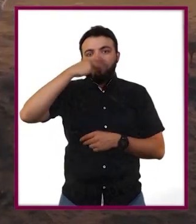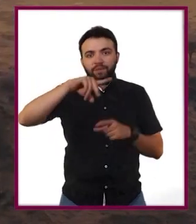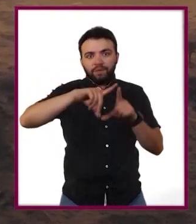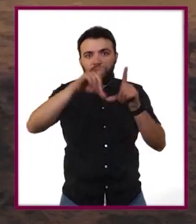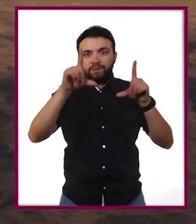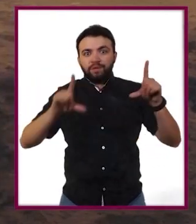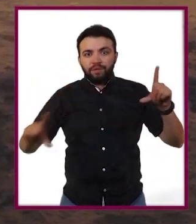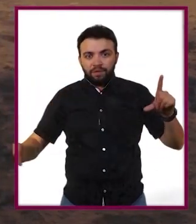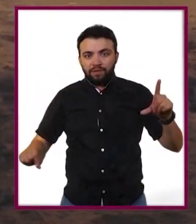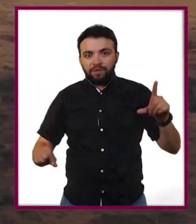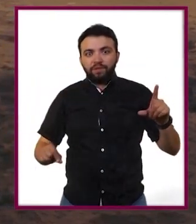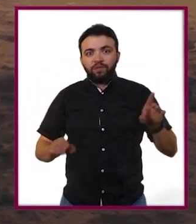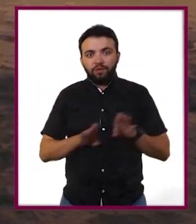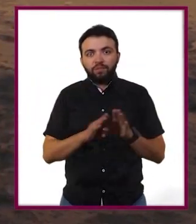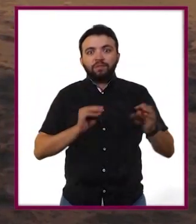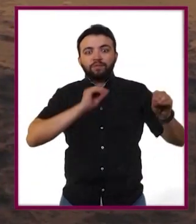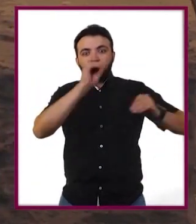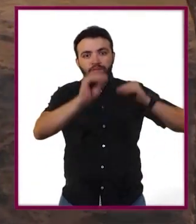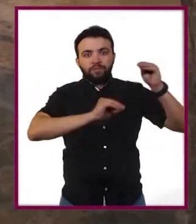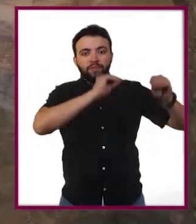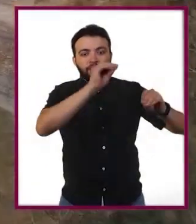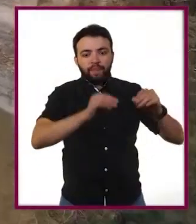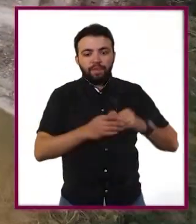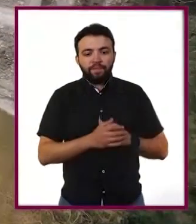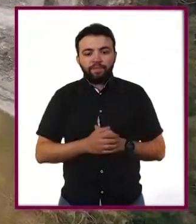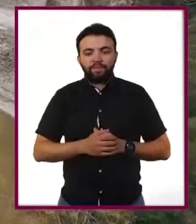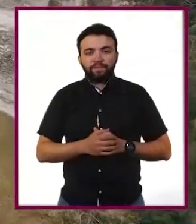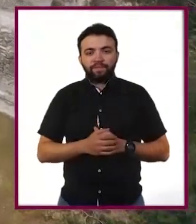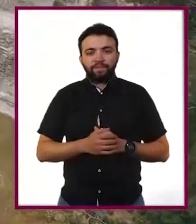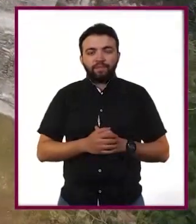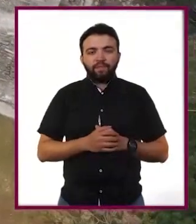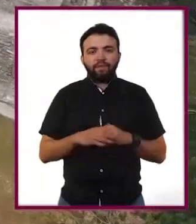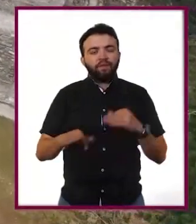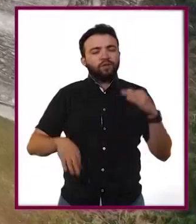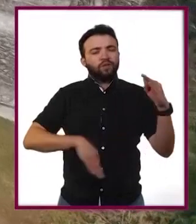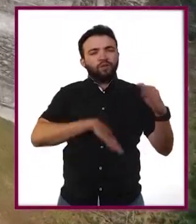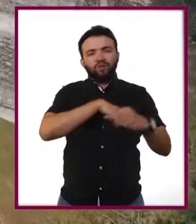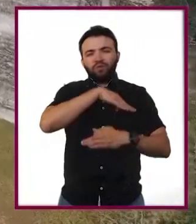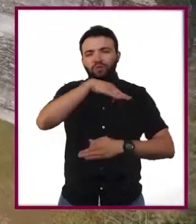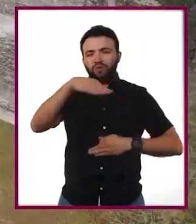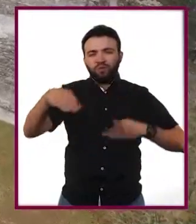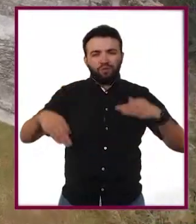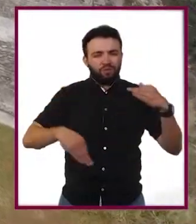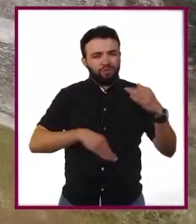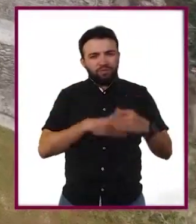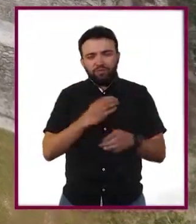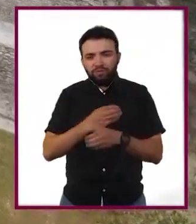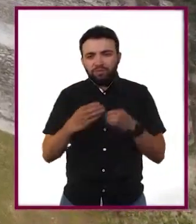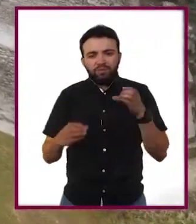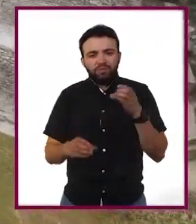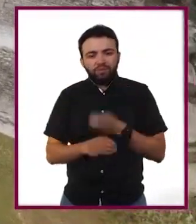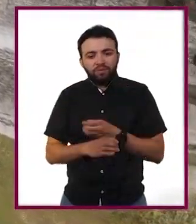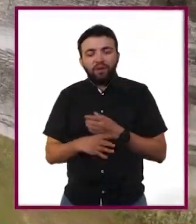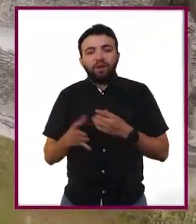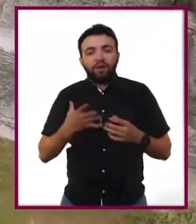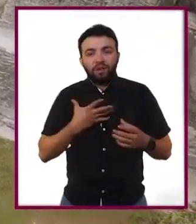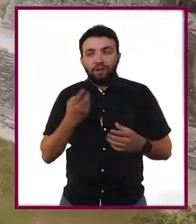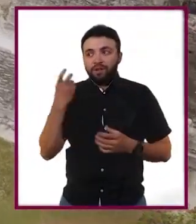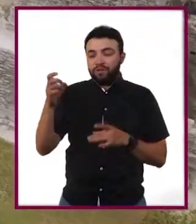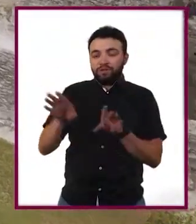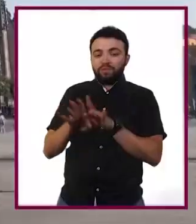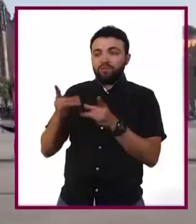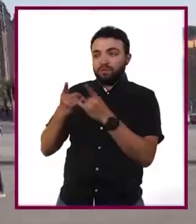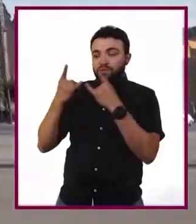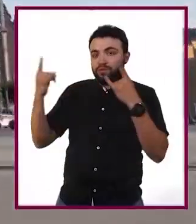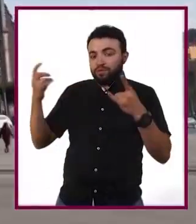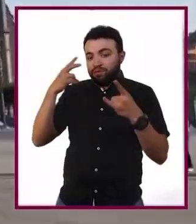las Américas. Toda obra que ha pervivido a lo largo del tiempo forma ya parte de la historia de México y de